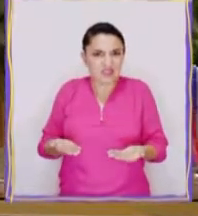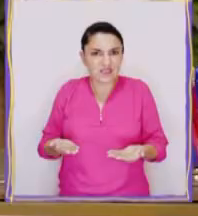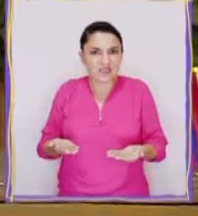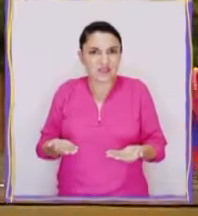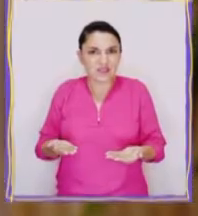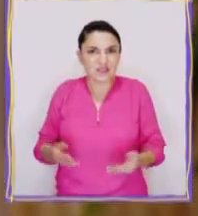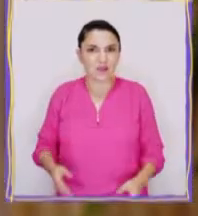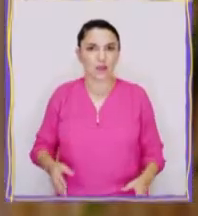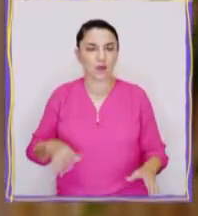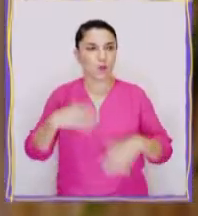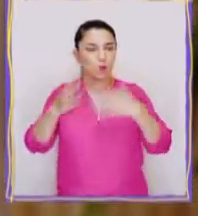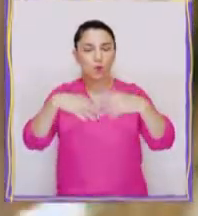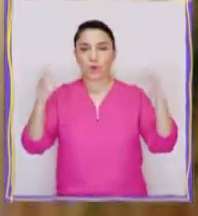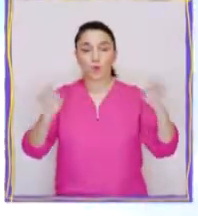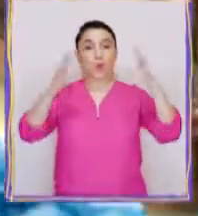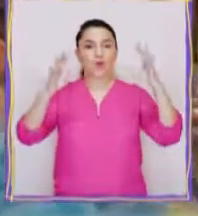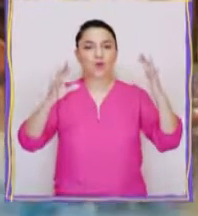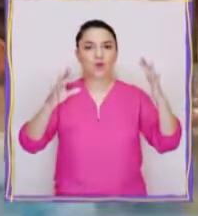esto?